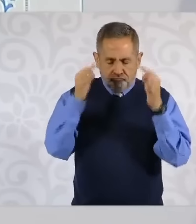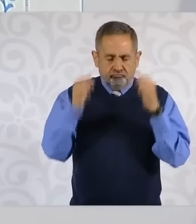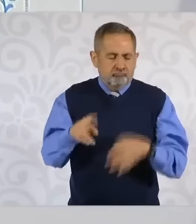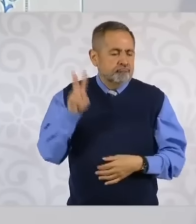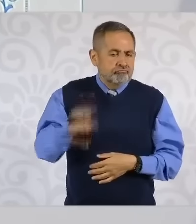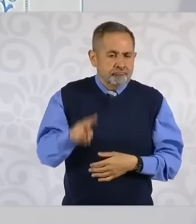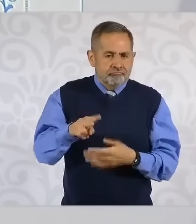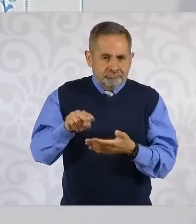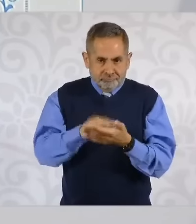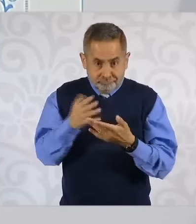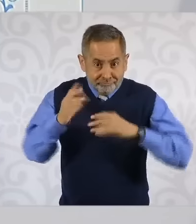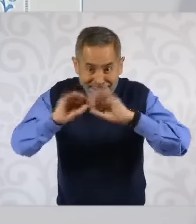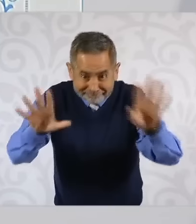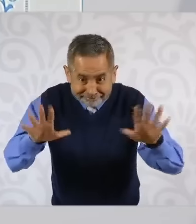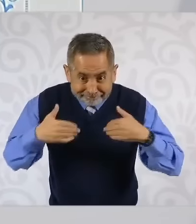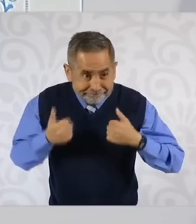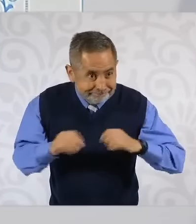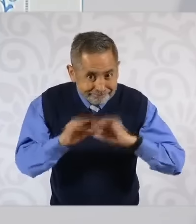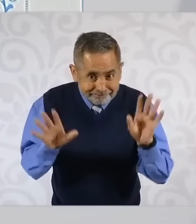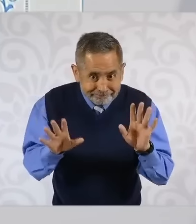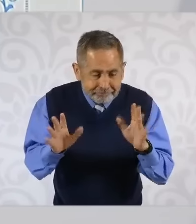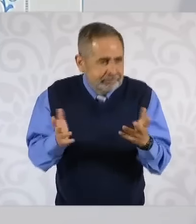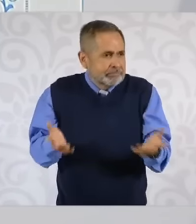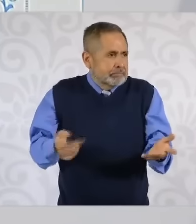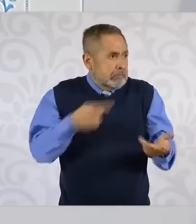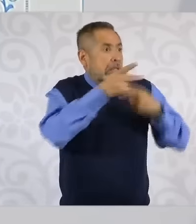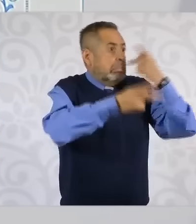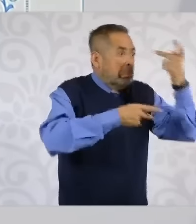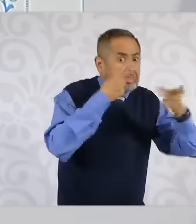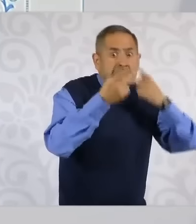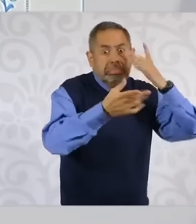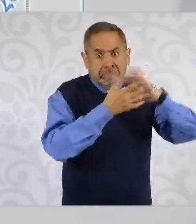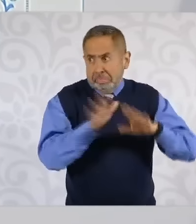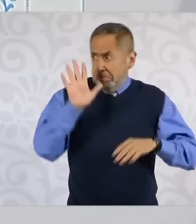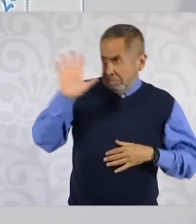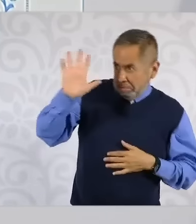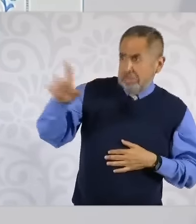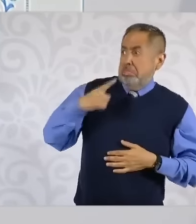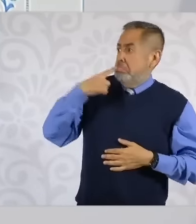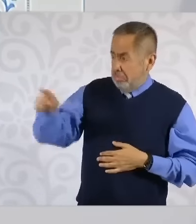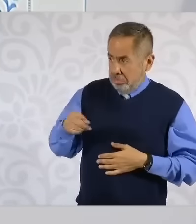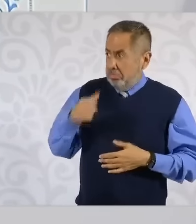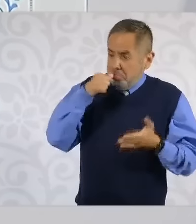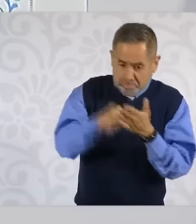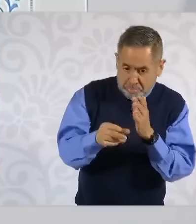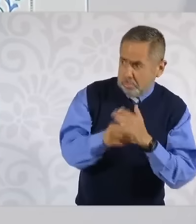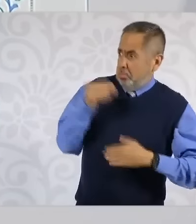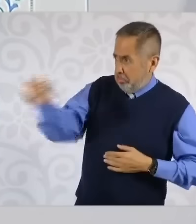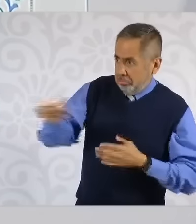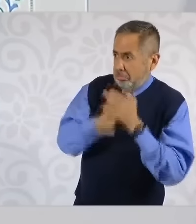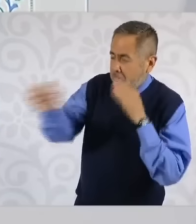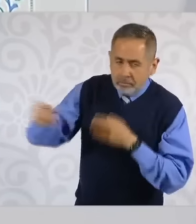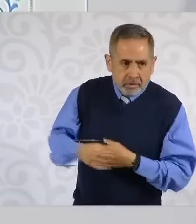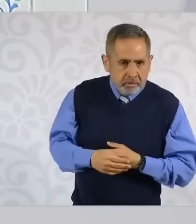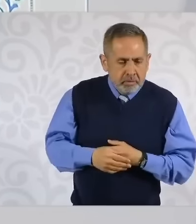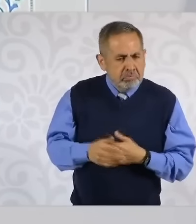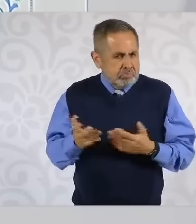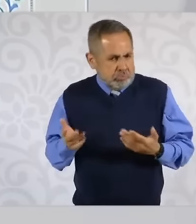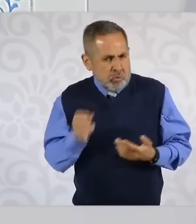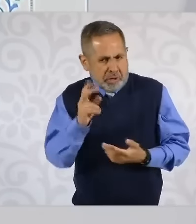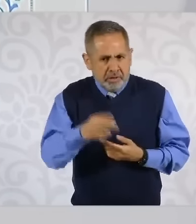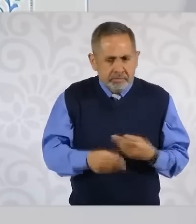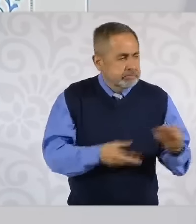¿Sí se entiende? O sea, tanto que han estado diciendo con la notificación. La